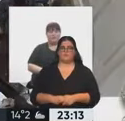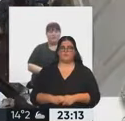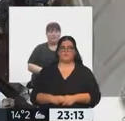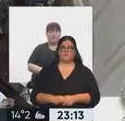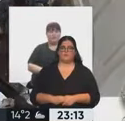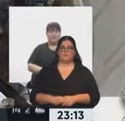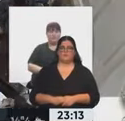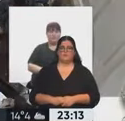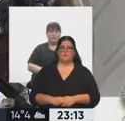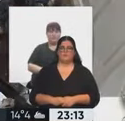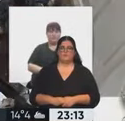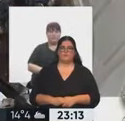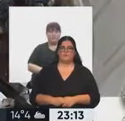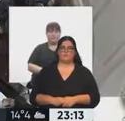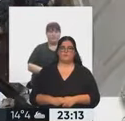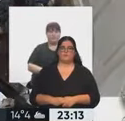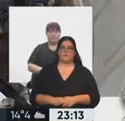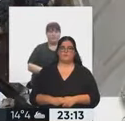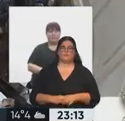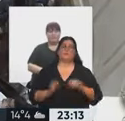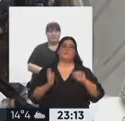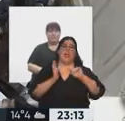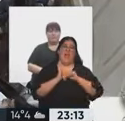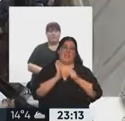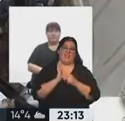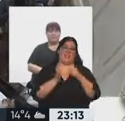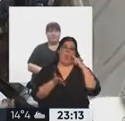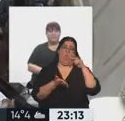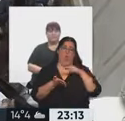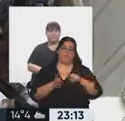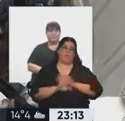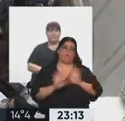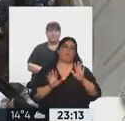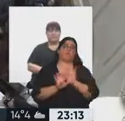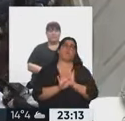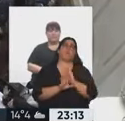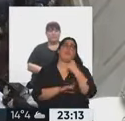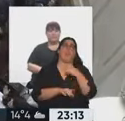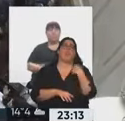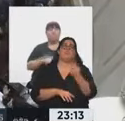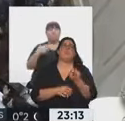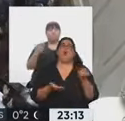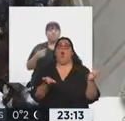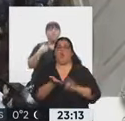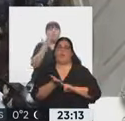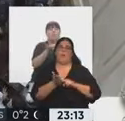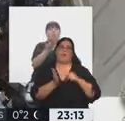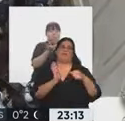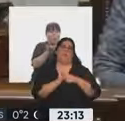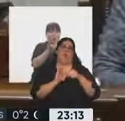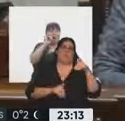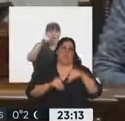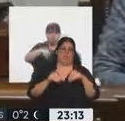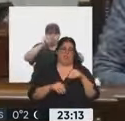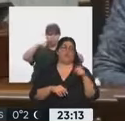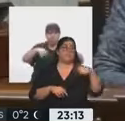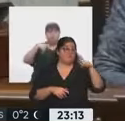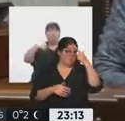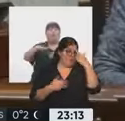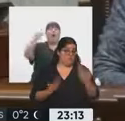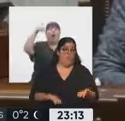discusión Allí se ha leído el artículo indica que van a tener que volver a votar En consecuencia propongo si hay asentimiento se